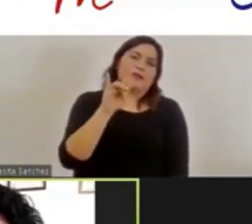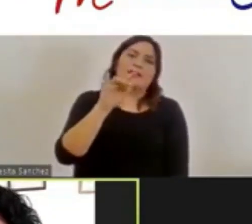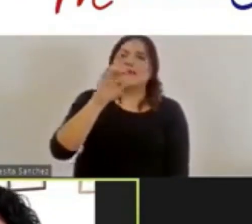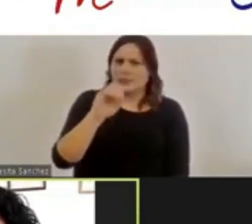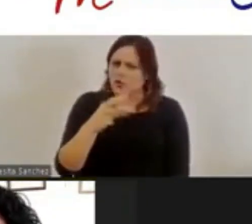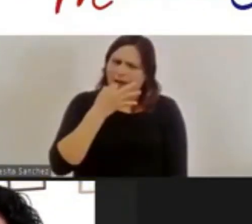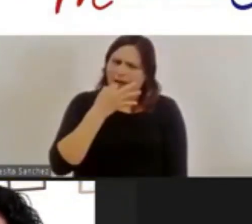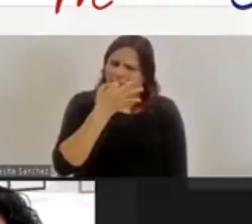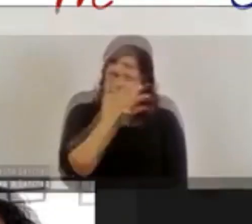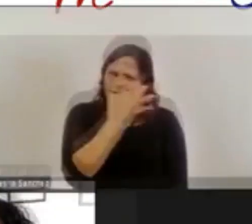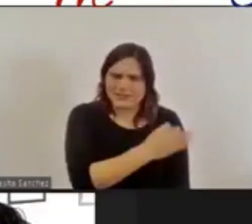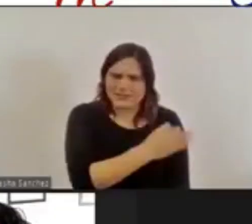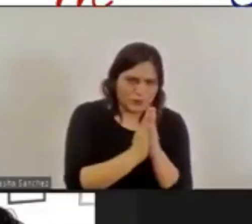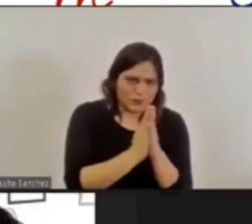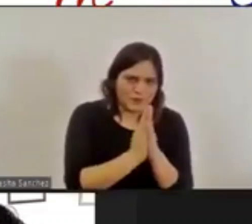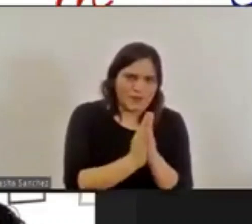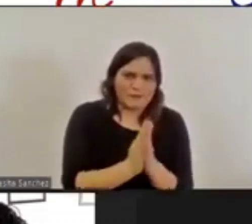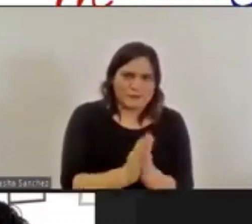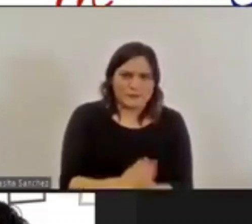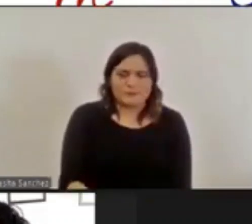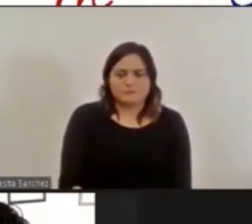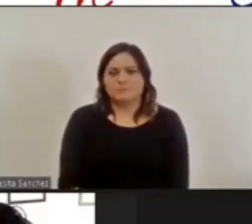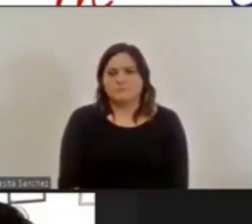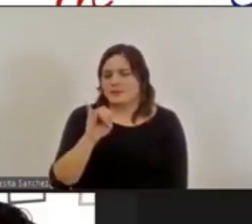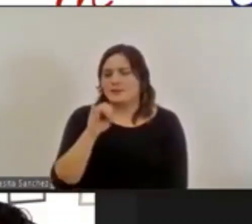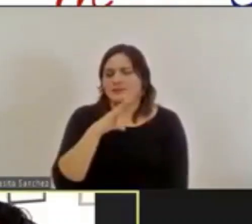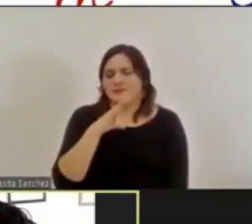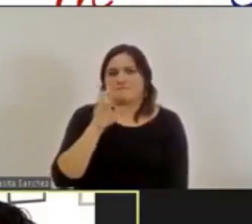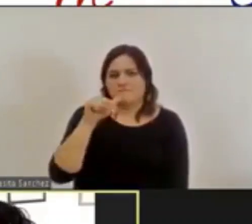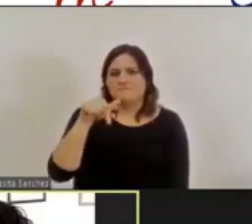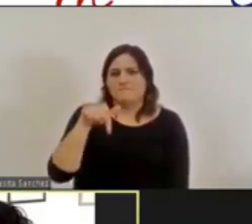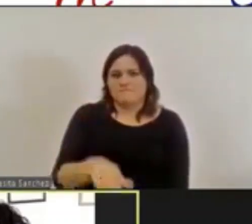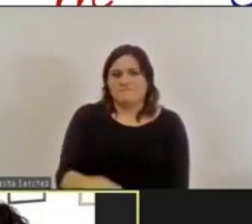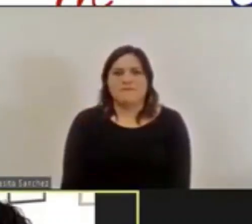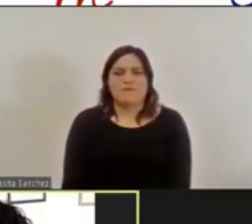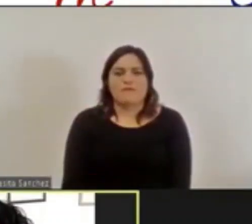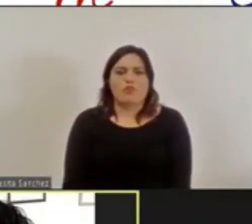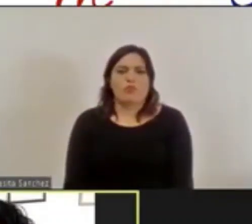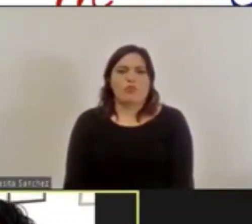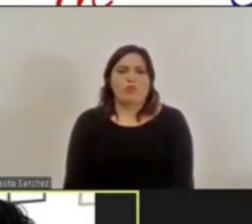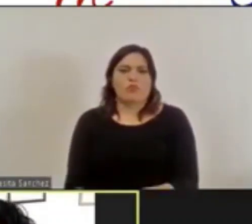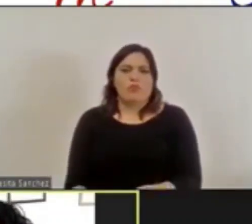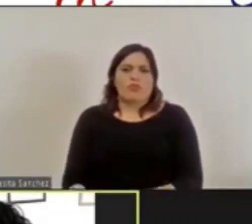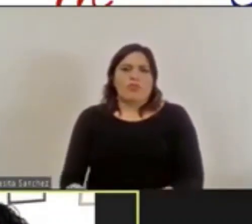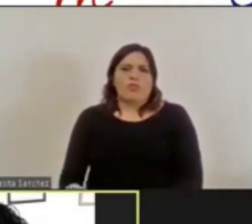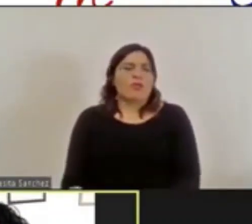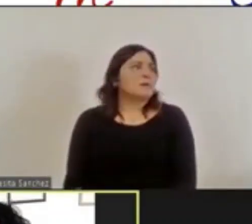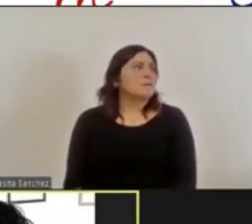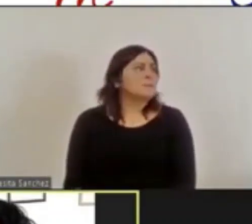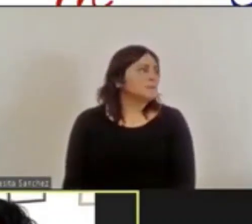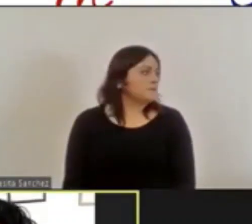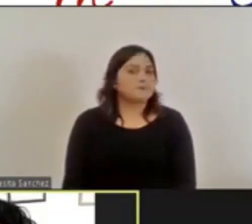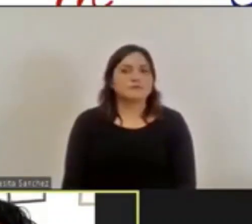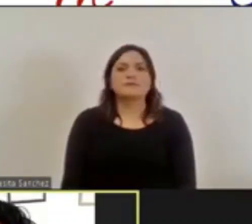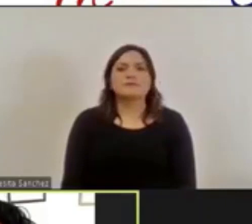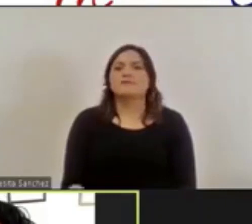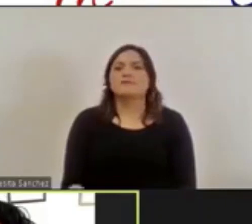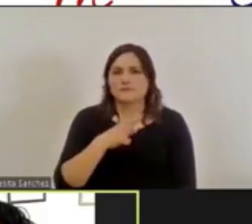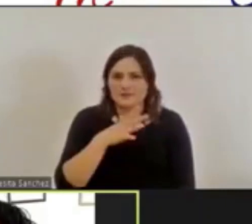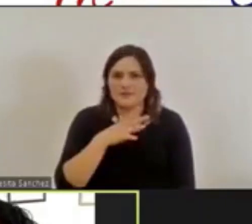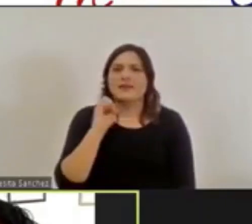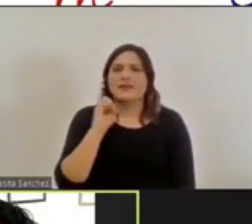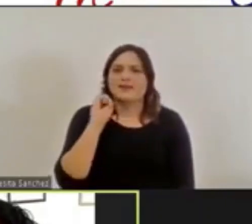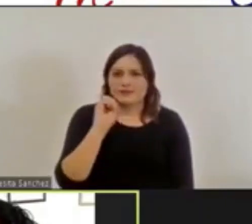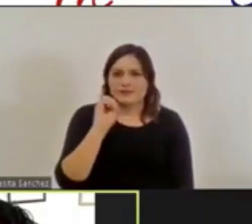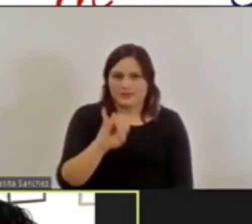aquí están todos. A ver, que estén ahí los muchachos. Y una muchacha guapa también que andaba por ahí, muy bien